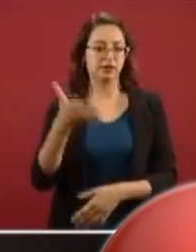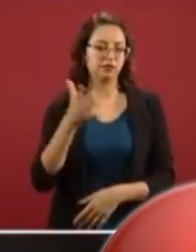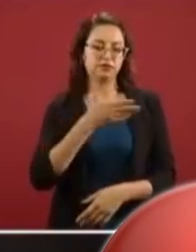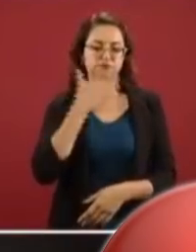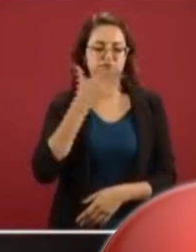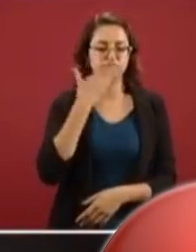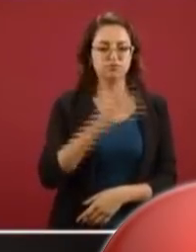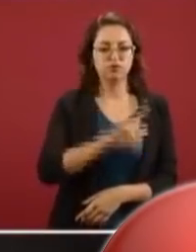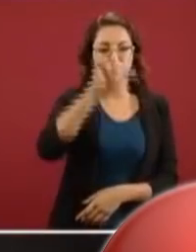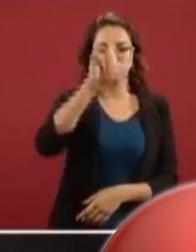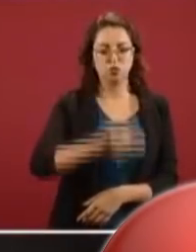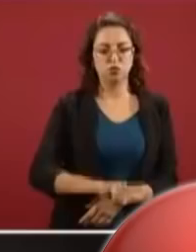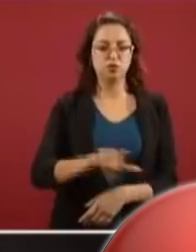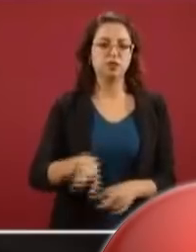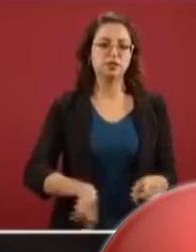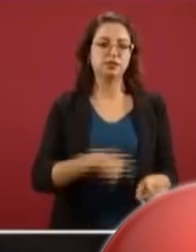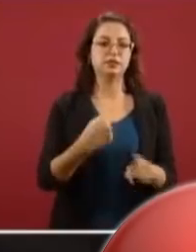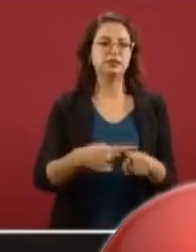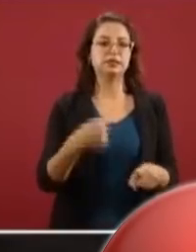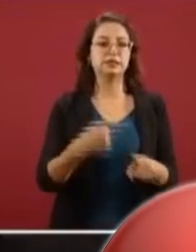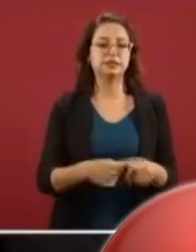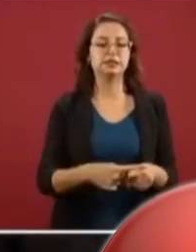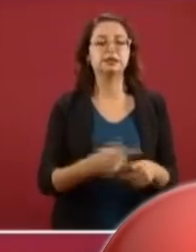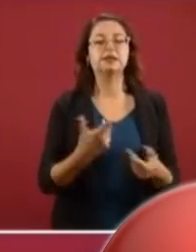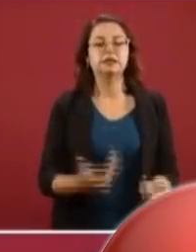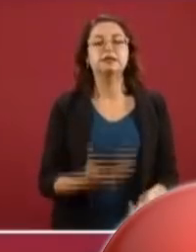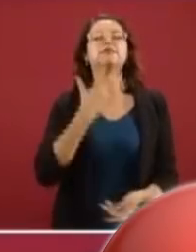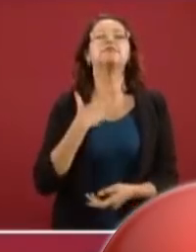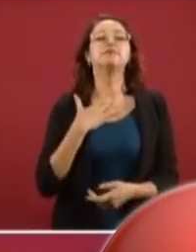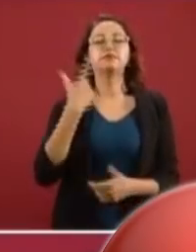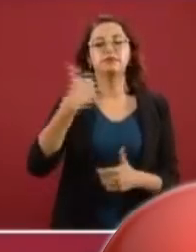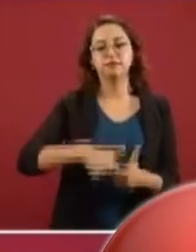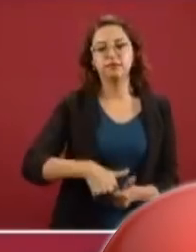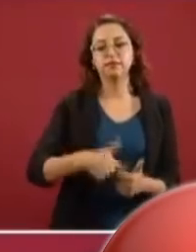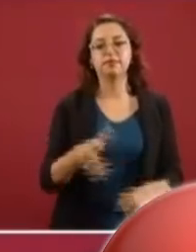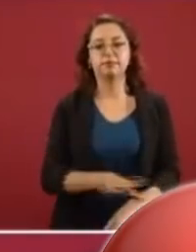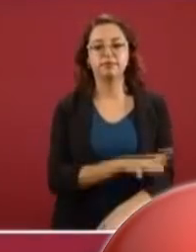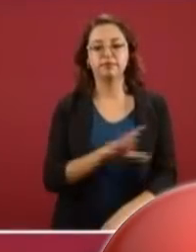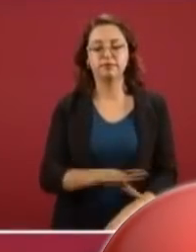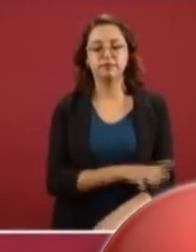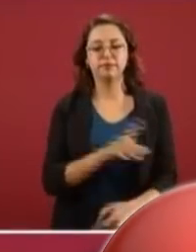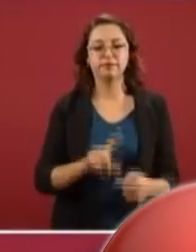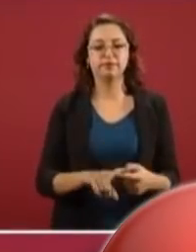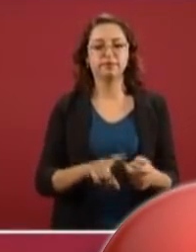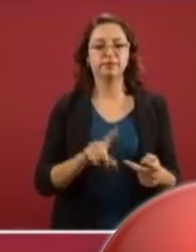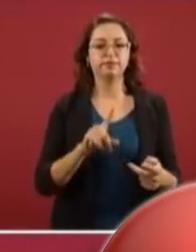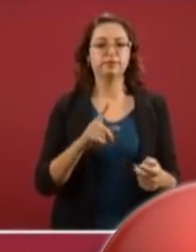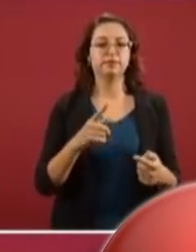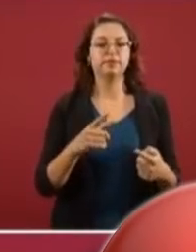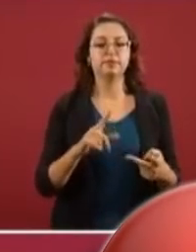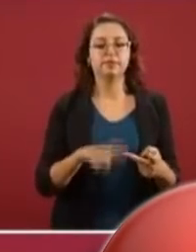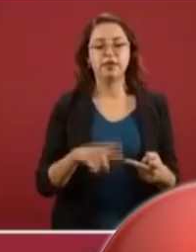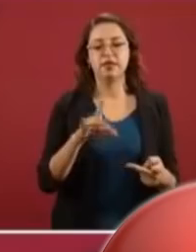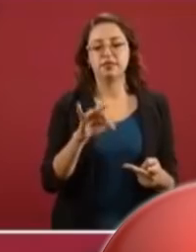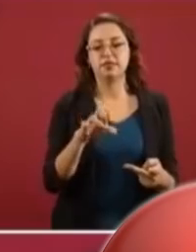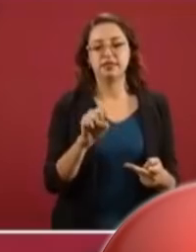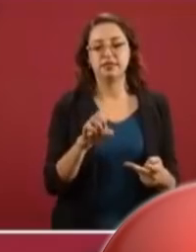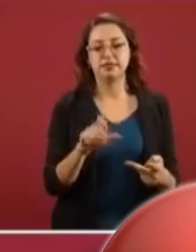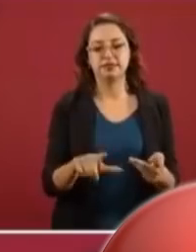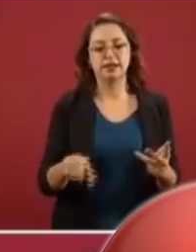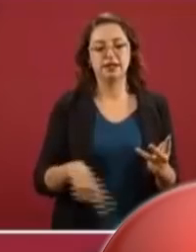los precios de los combustibles, de las gasolinas, del diésel, del gas.